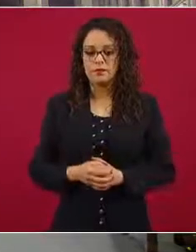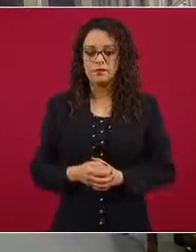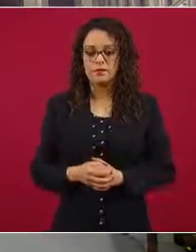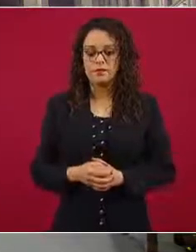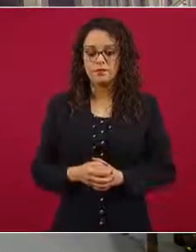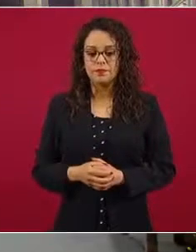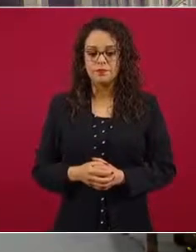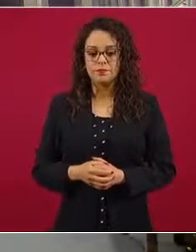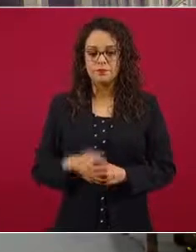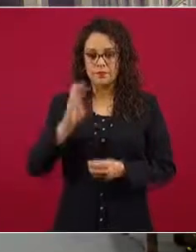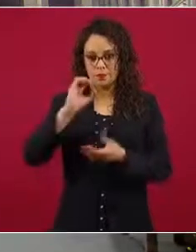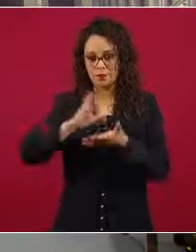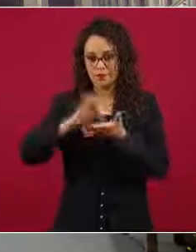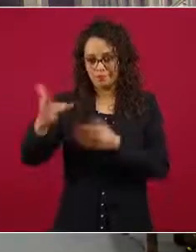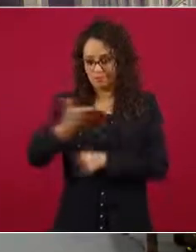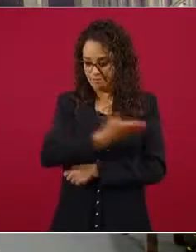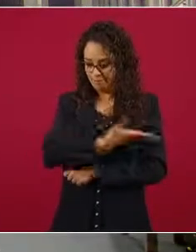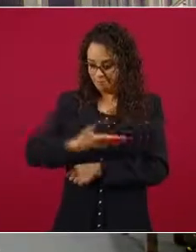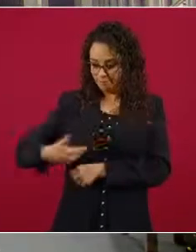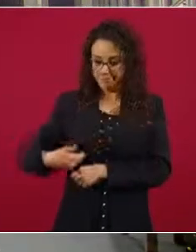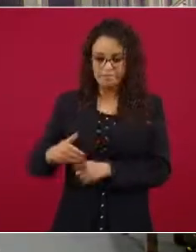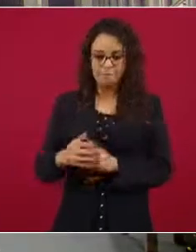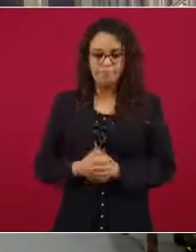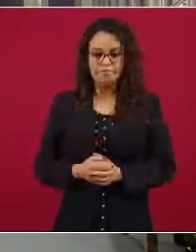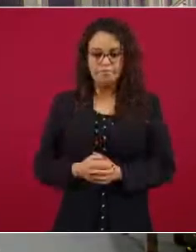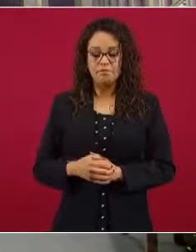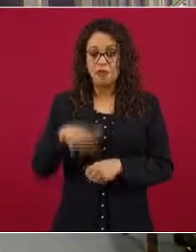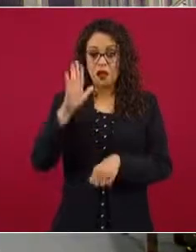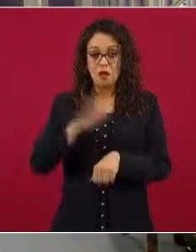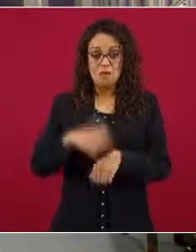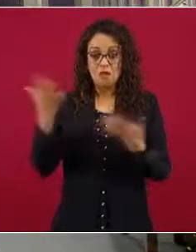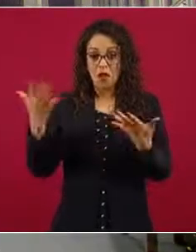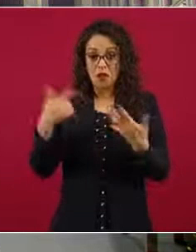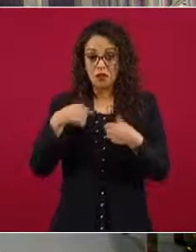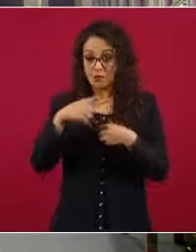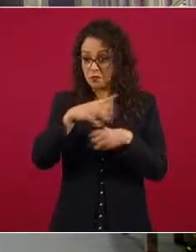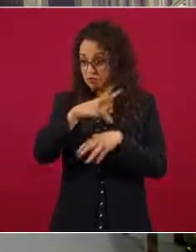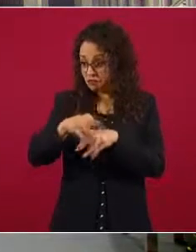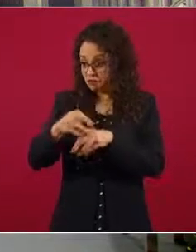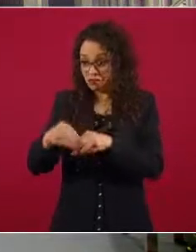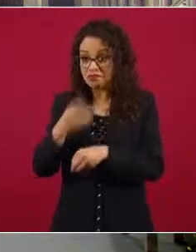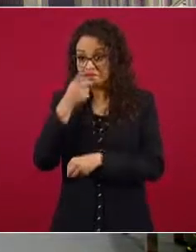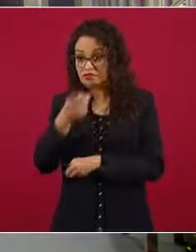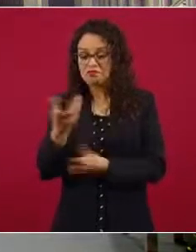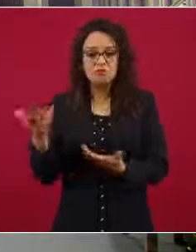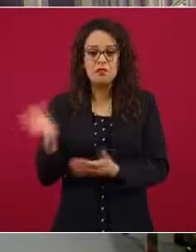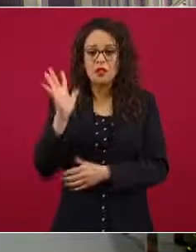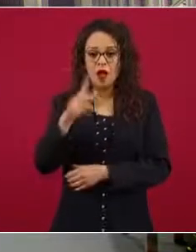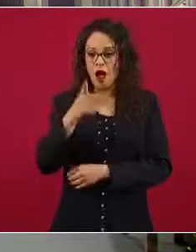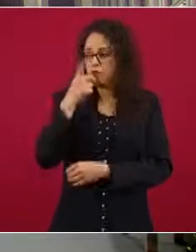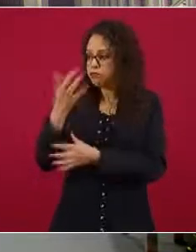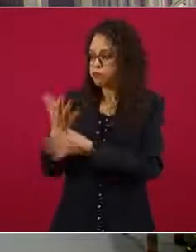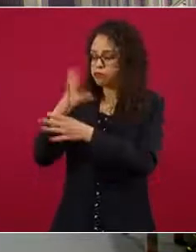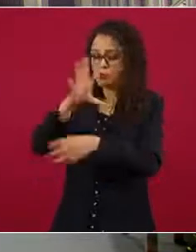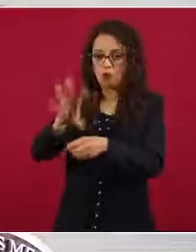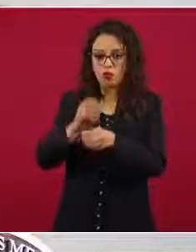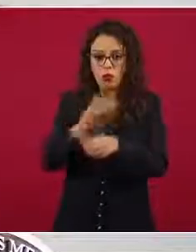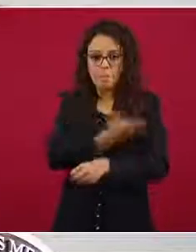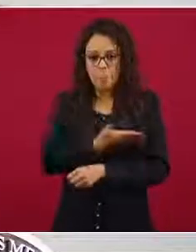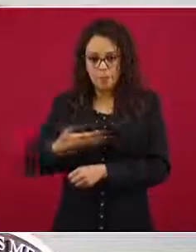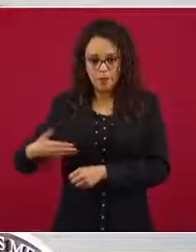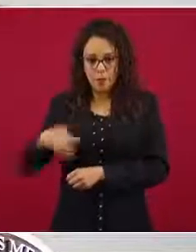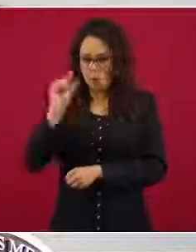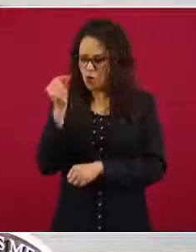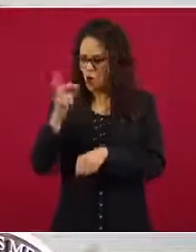Sí, gracias, señor presidente. Pues no tengo que agregar nada a lo ya dicho por el presidente. Hace unos días me hicieron la misma